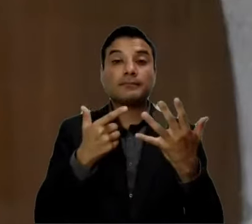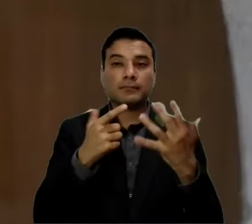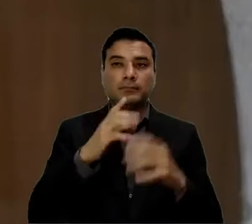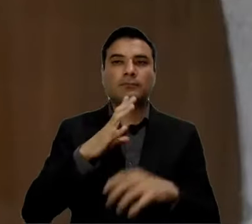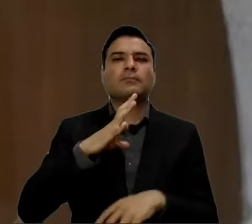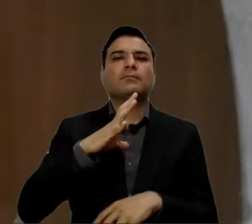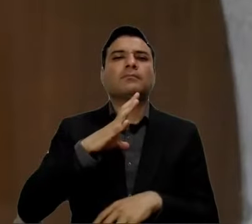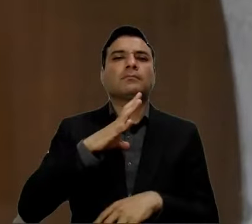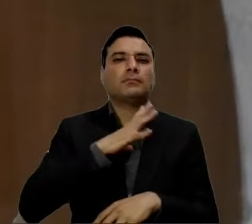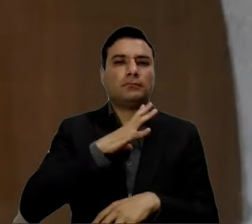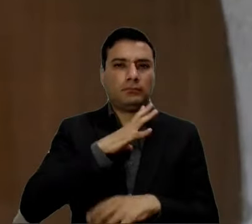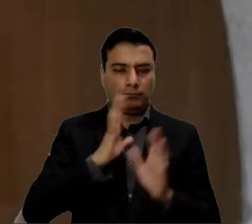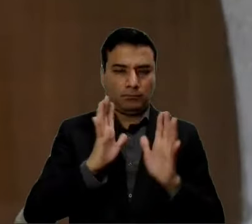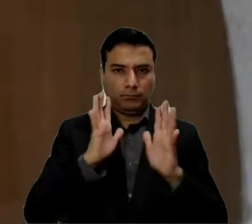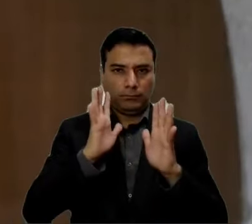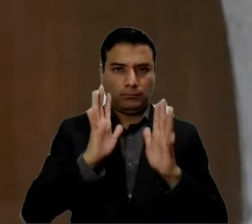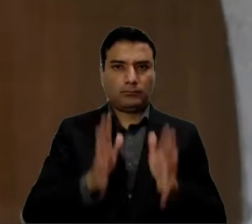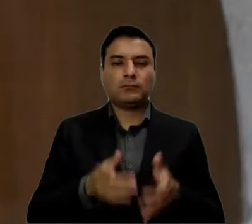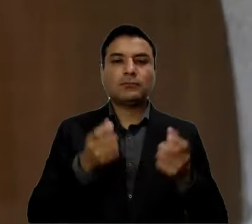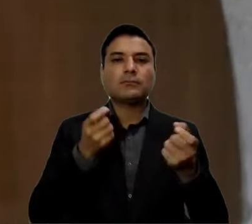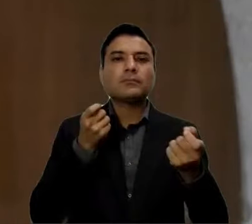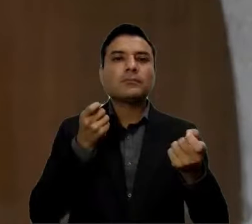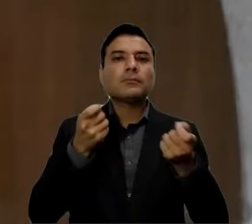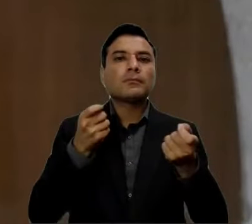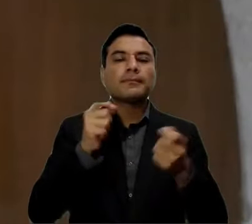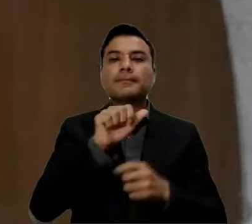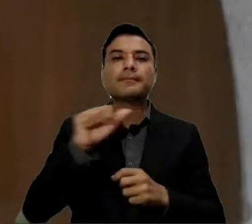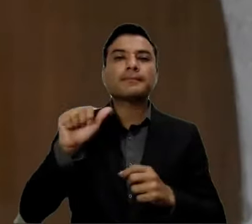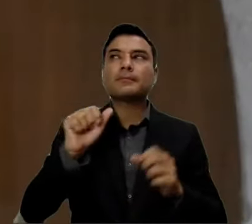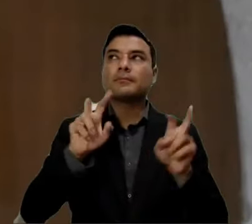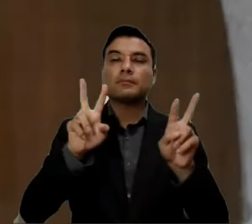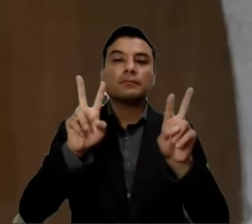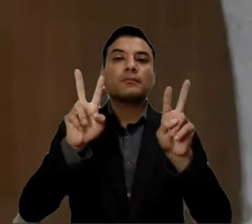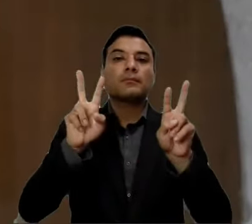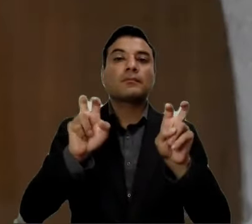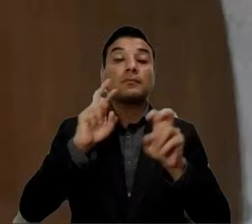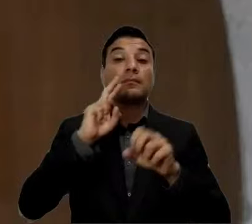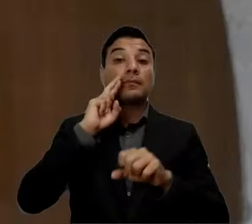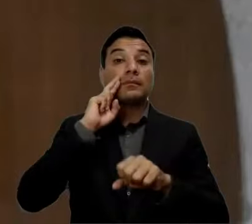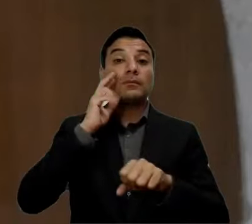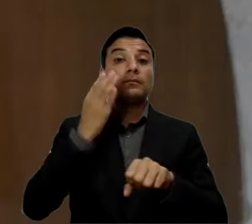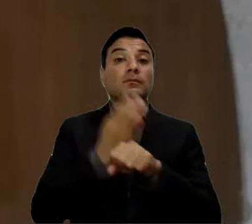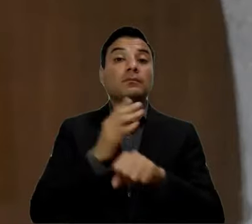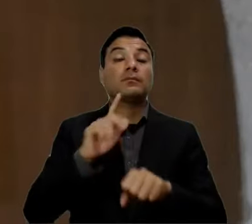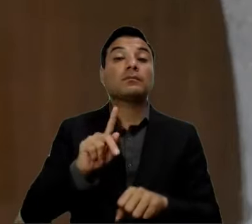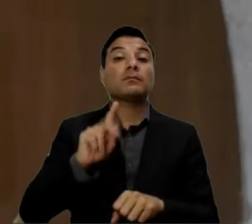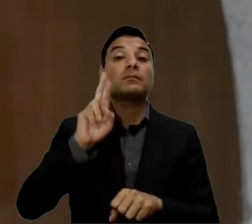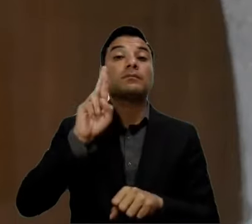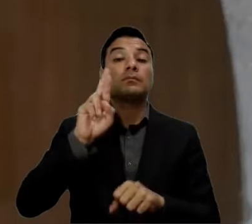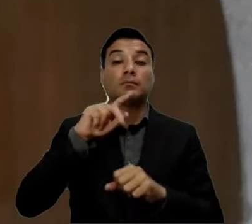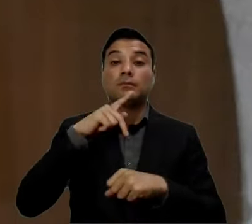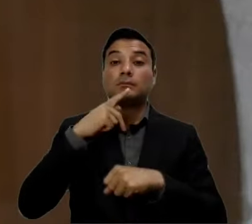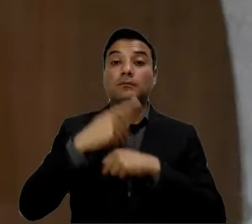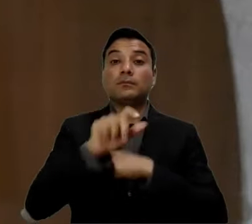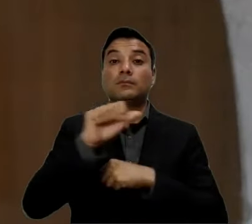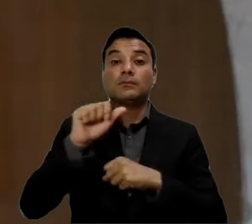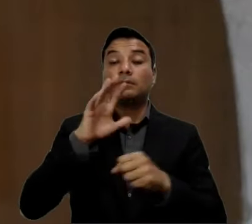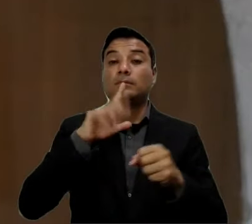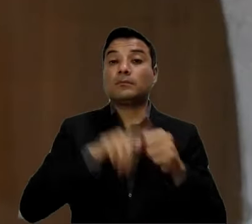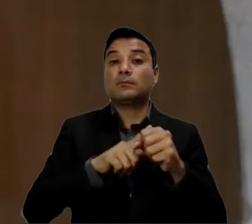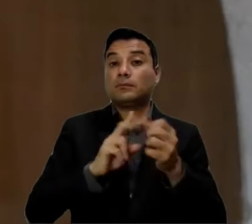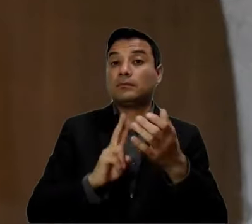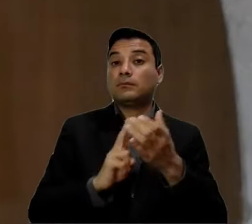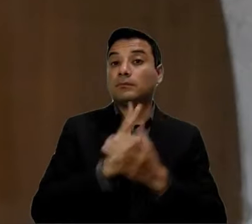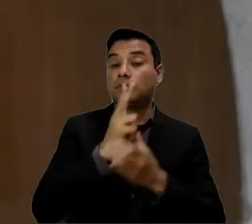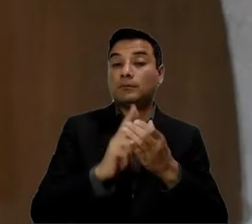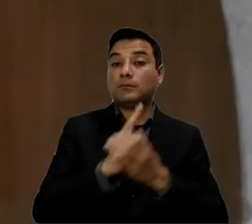vanguardísticamente regulado todo lo relativo a la responsabilidad por el daño y deterioro a la biodiversidad y la regulación